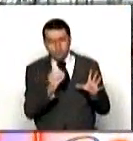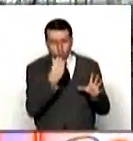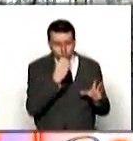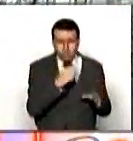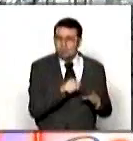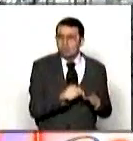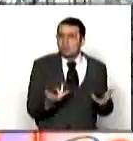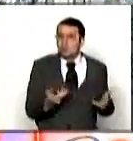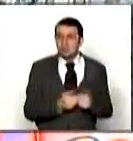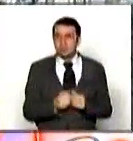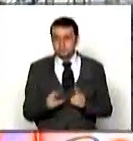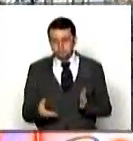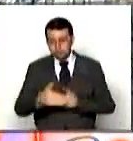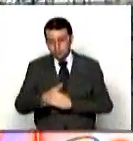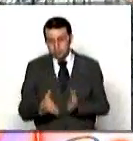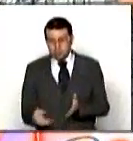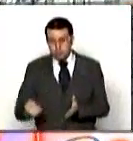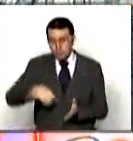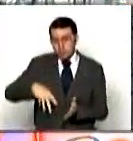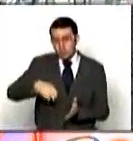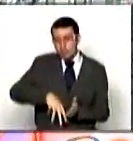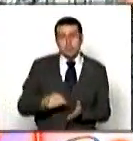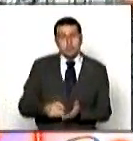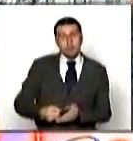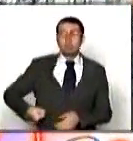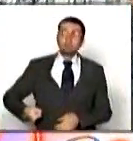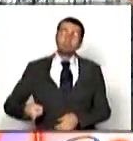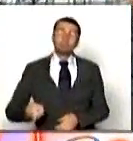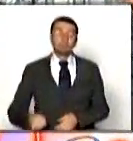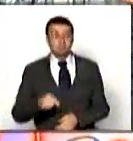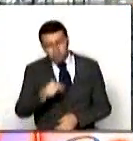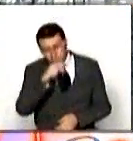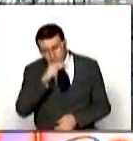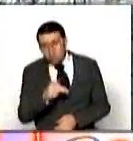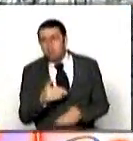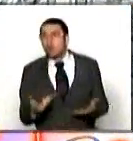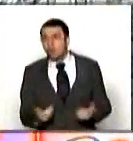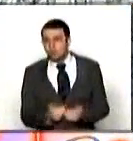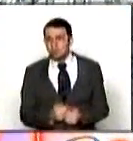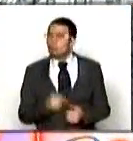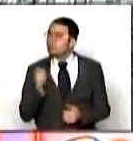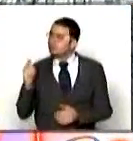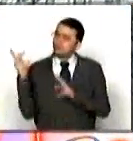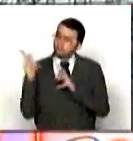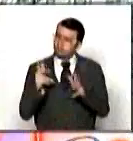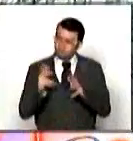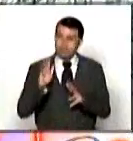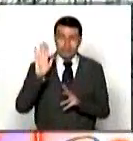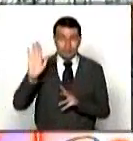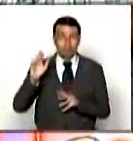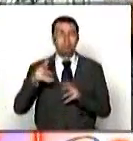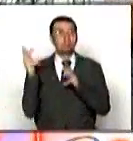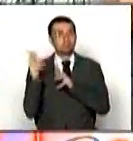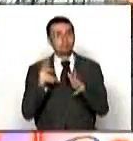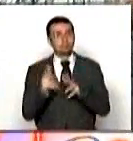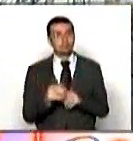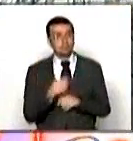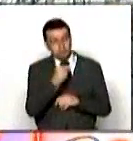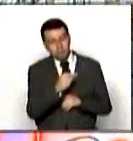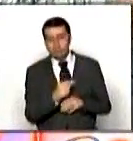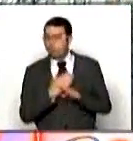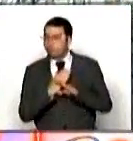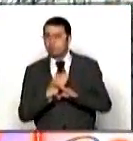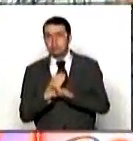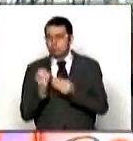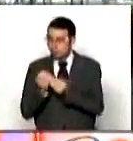niño. ¿Cómo deben ustedes en sus casas alimentar a estos niños sin tanta chatarra, sin tanta basura, sin tanta, perdónenme la